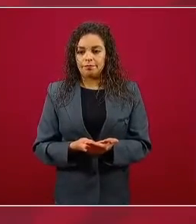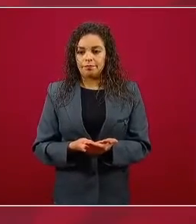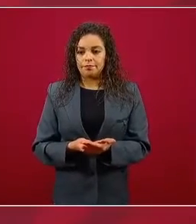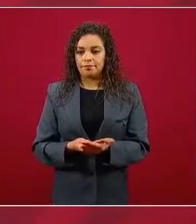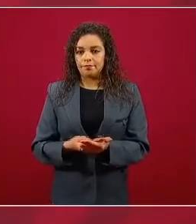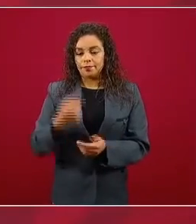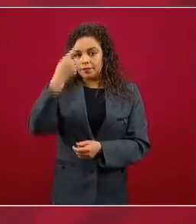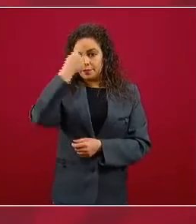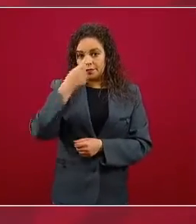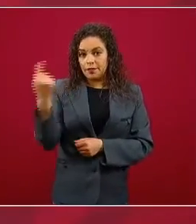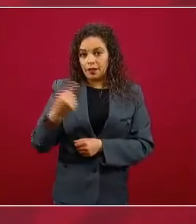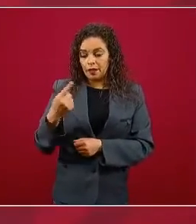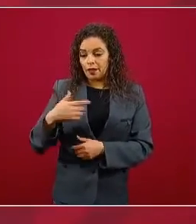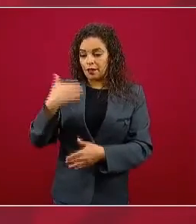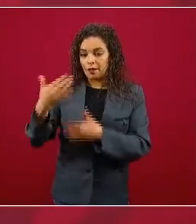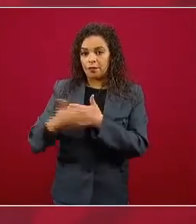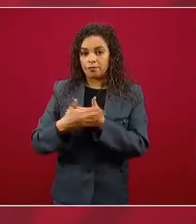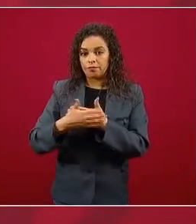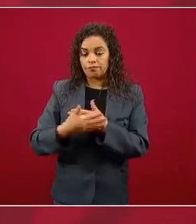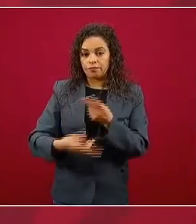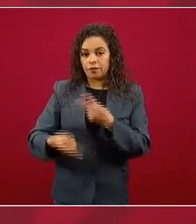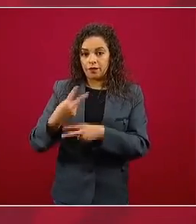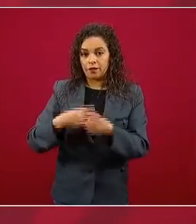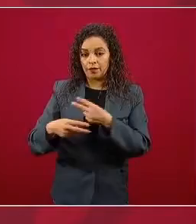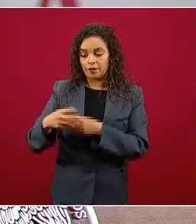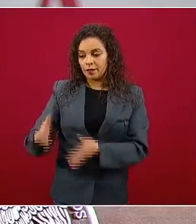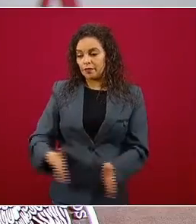la etapa que sigue,